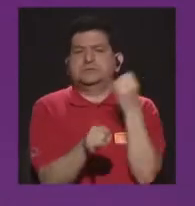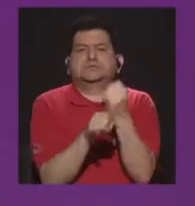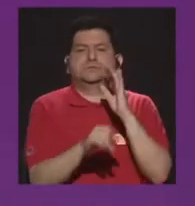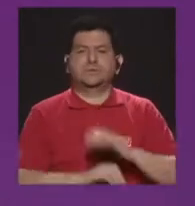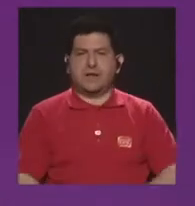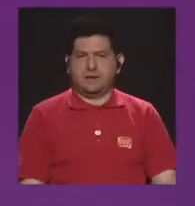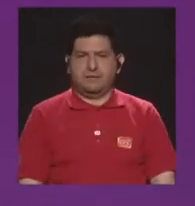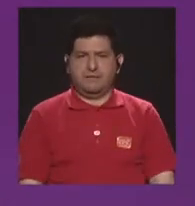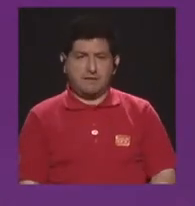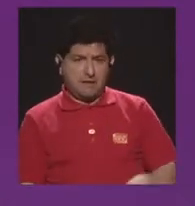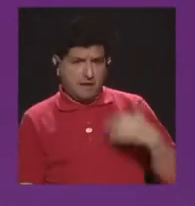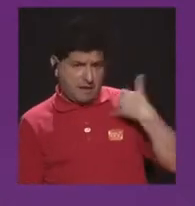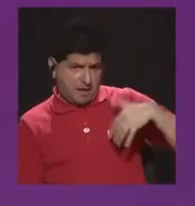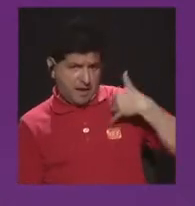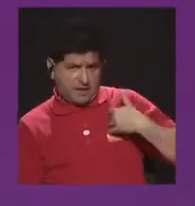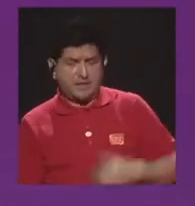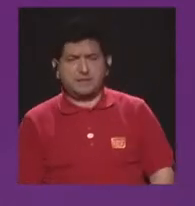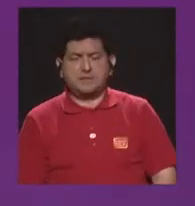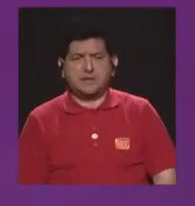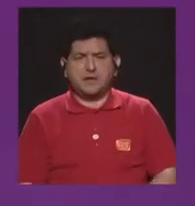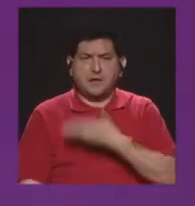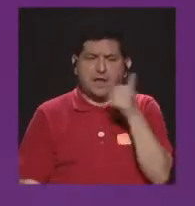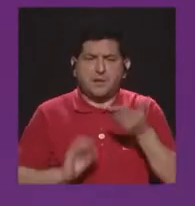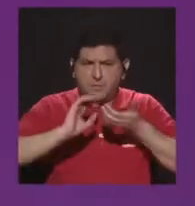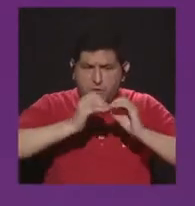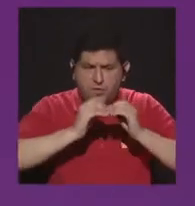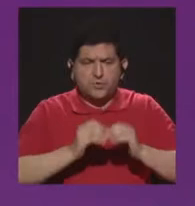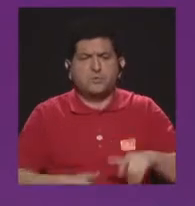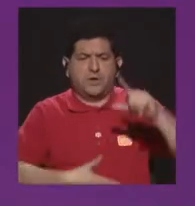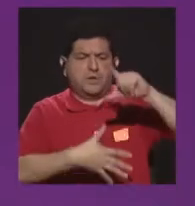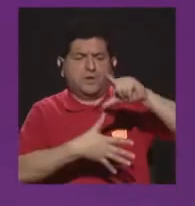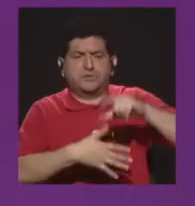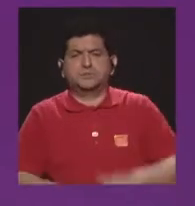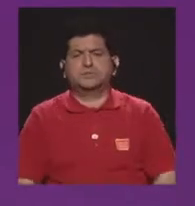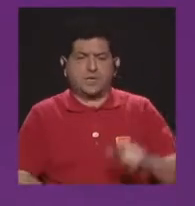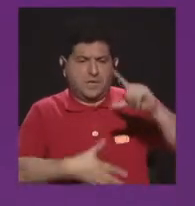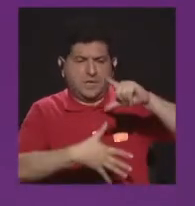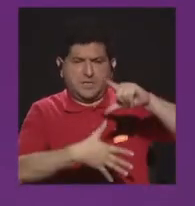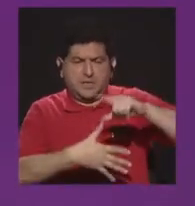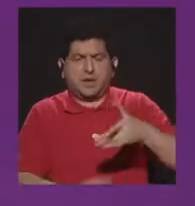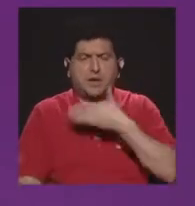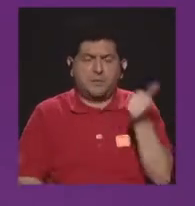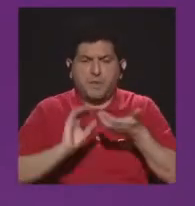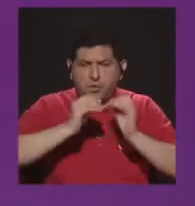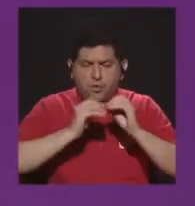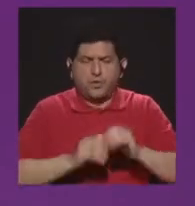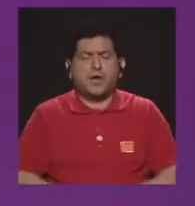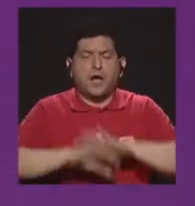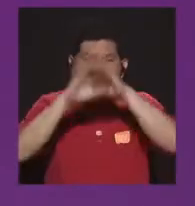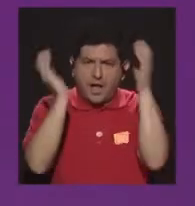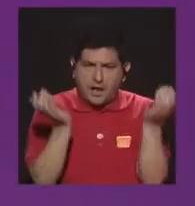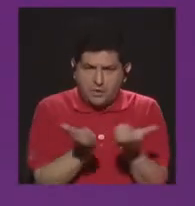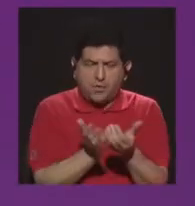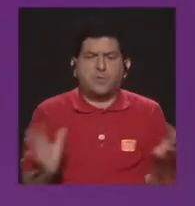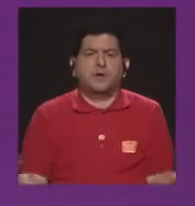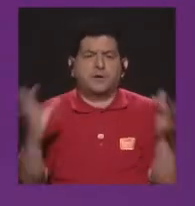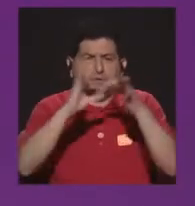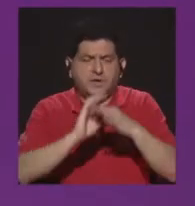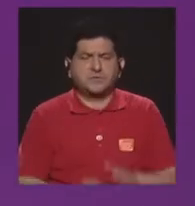que Argentina tiene un promedio mejor al latinoamericano y América Latina tiene un promedio mejor al global en relación